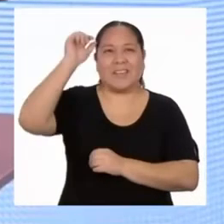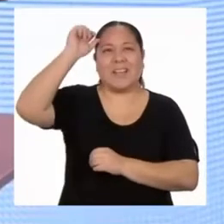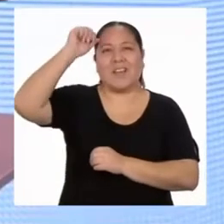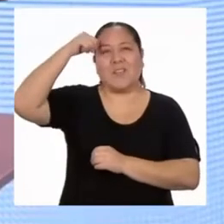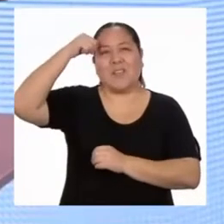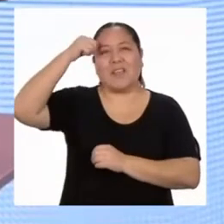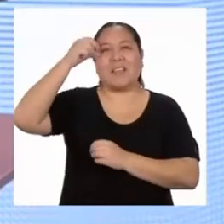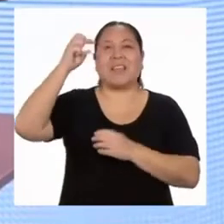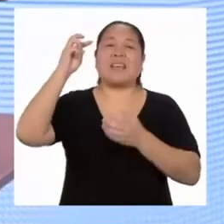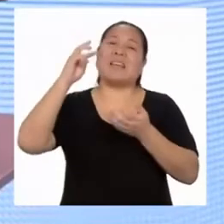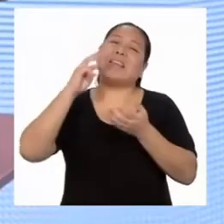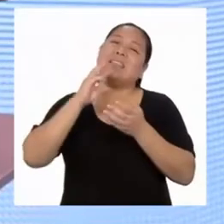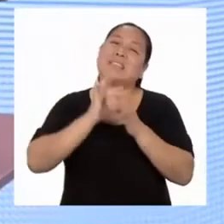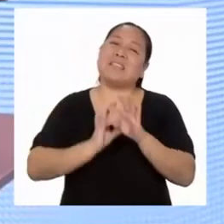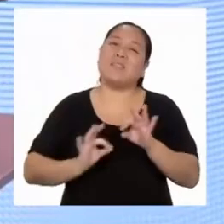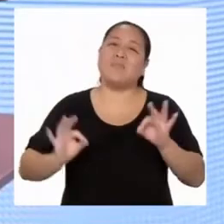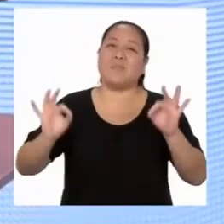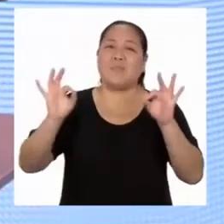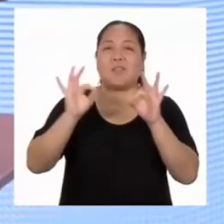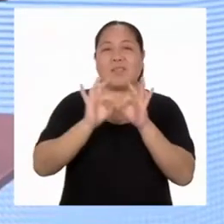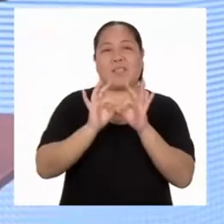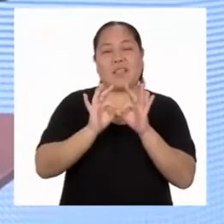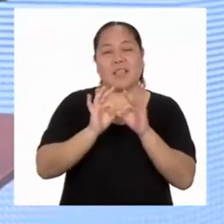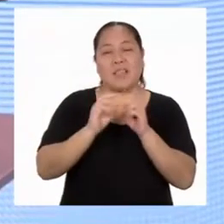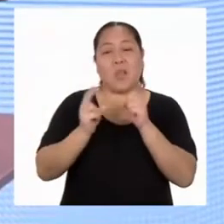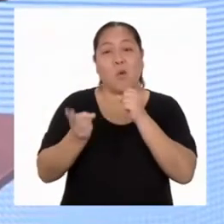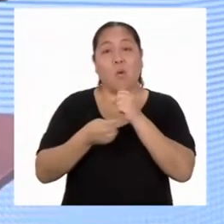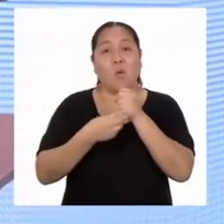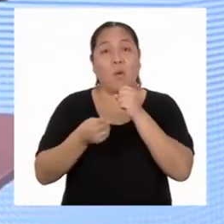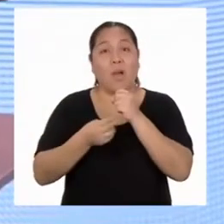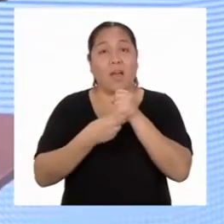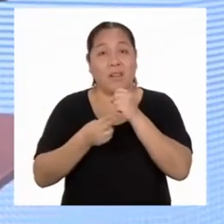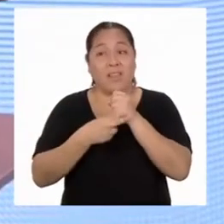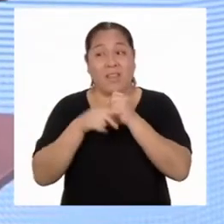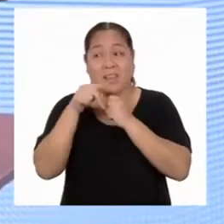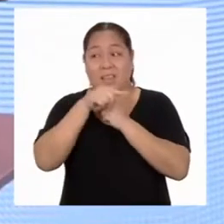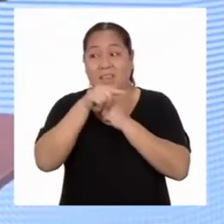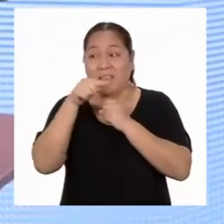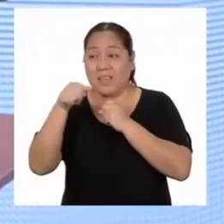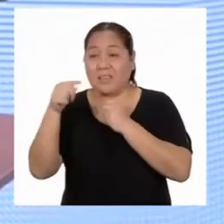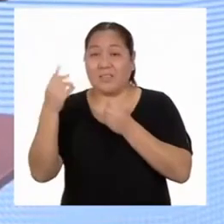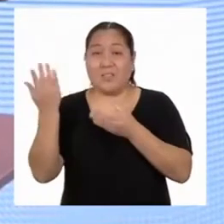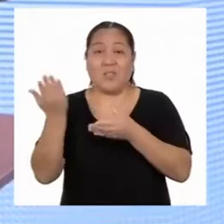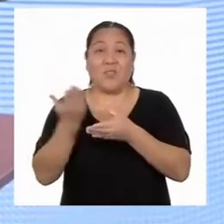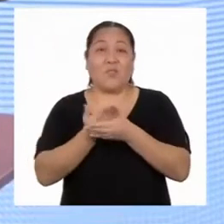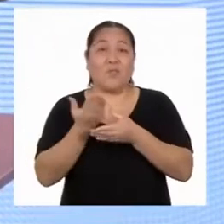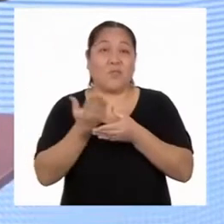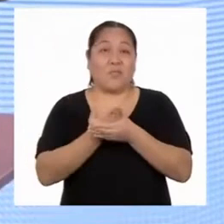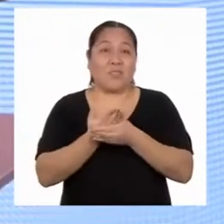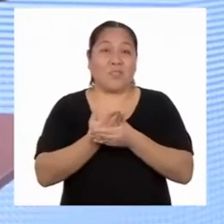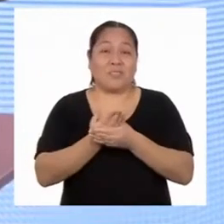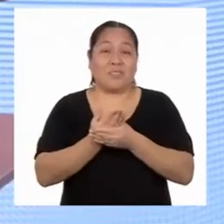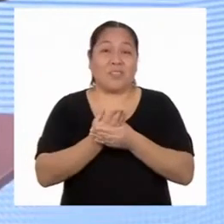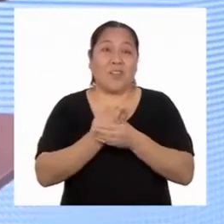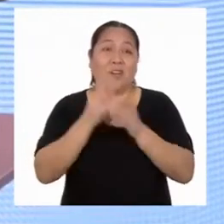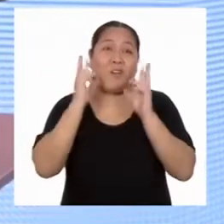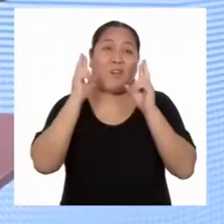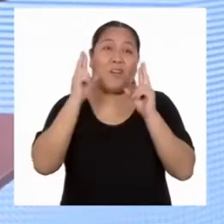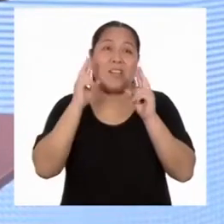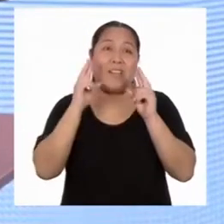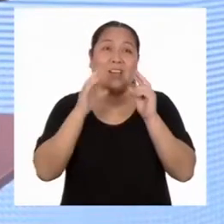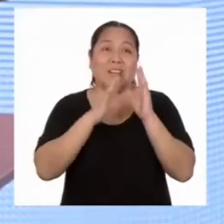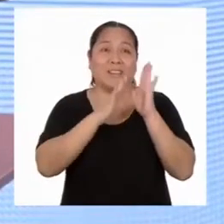muy importante guardar todas estas actividades en nuestro portafolio, que espero lo hayan decorado así.